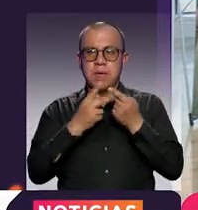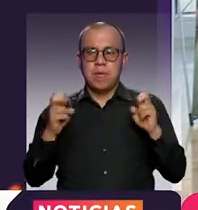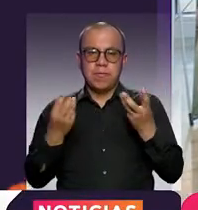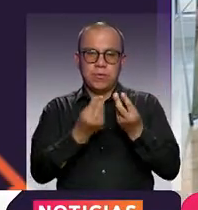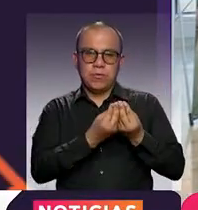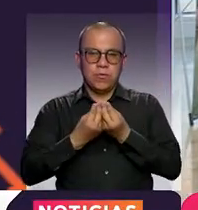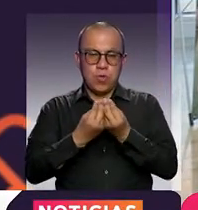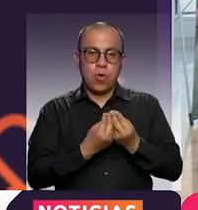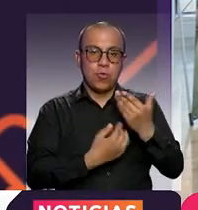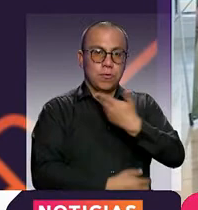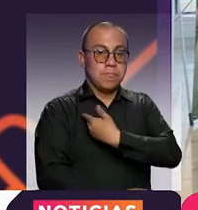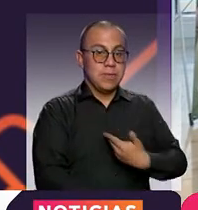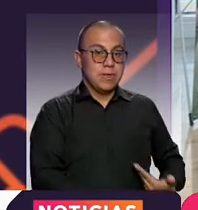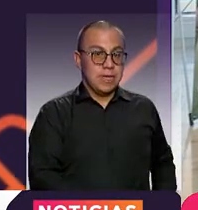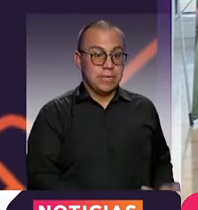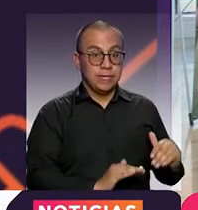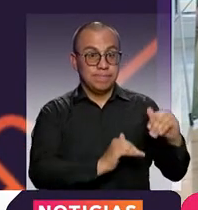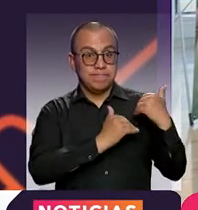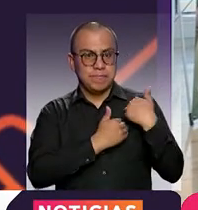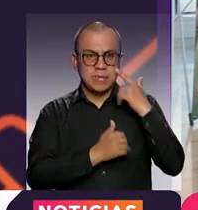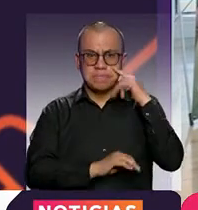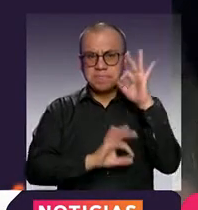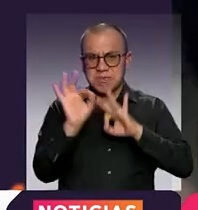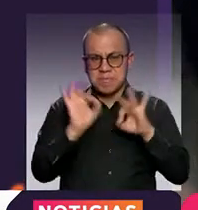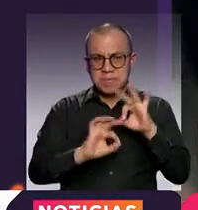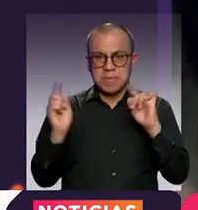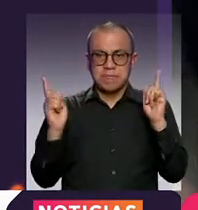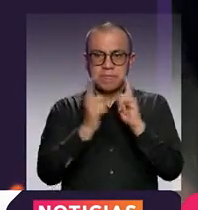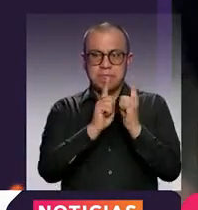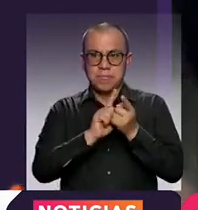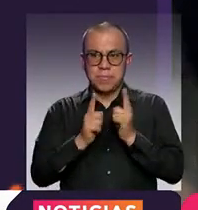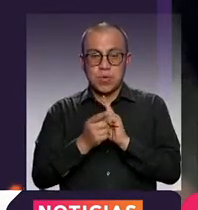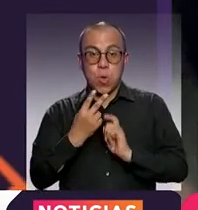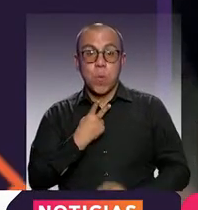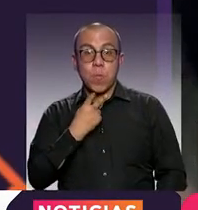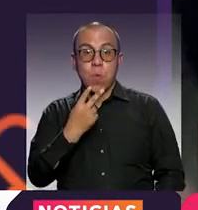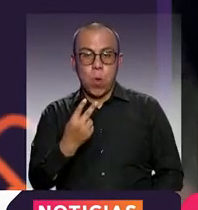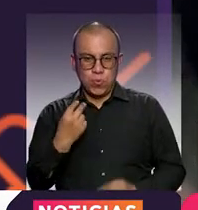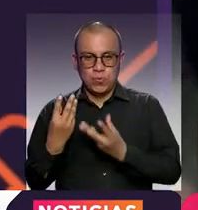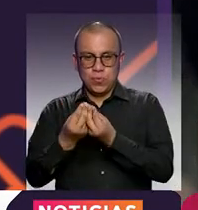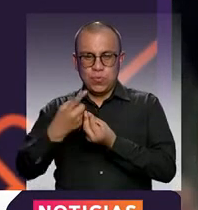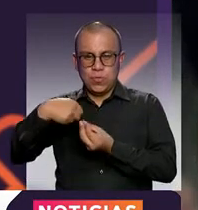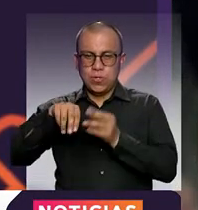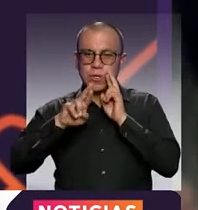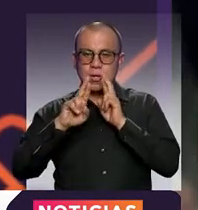el consejero presidencial, quien es el encargado de organizar el encuentro entre los voceros del partido político FARC y el jefe de Estado.